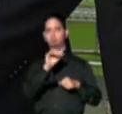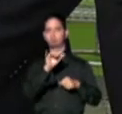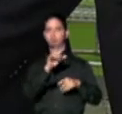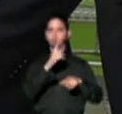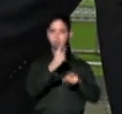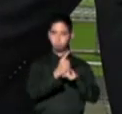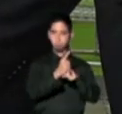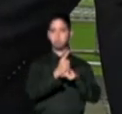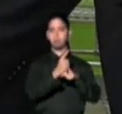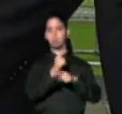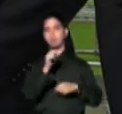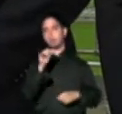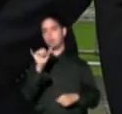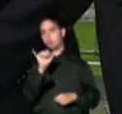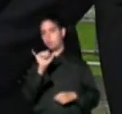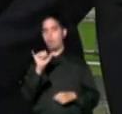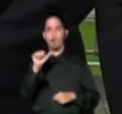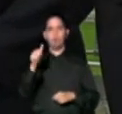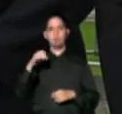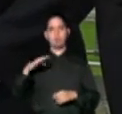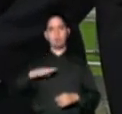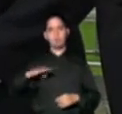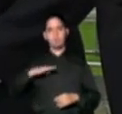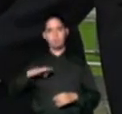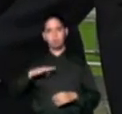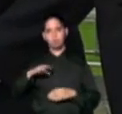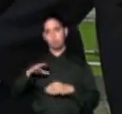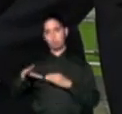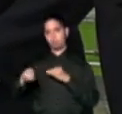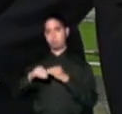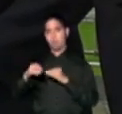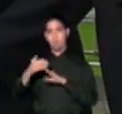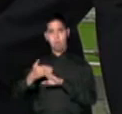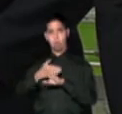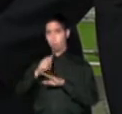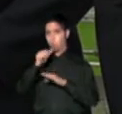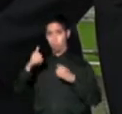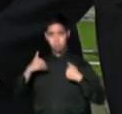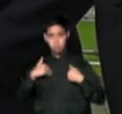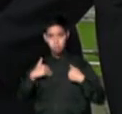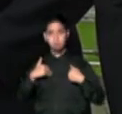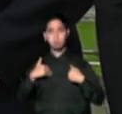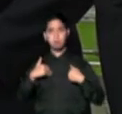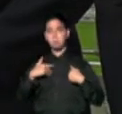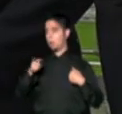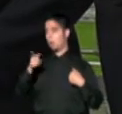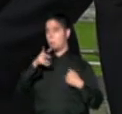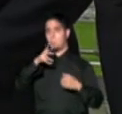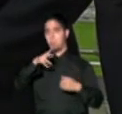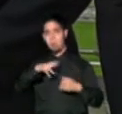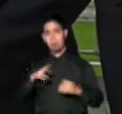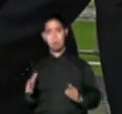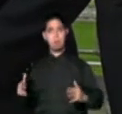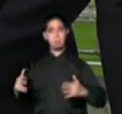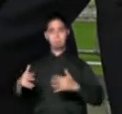que permite una serie de beneficios adicionales que nunca se habían dado a las mujeres en